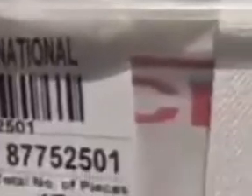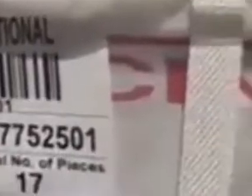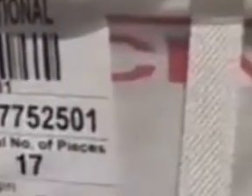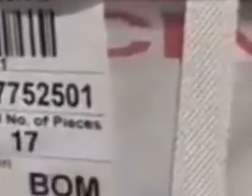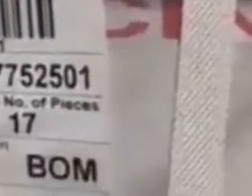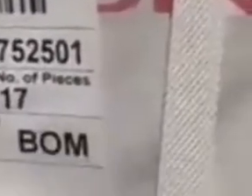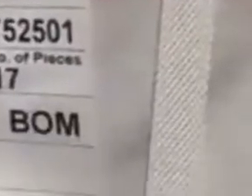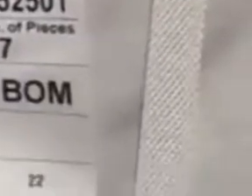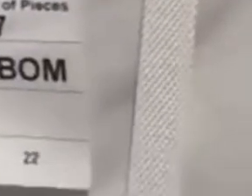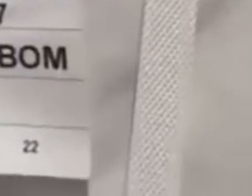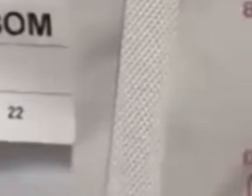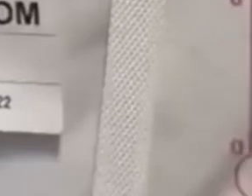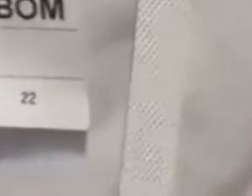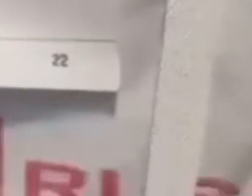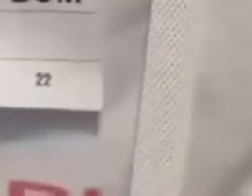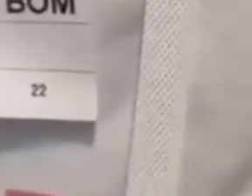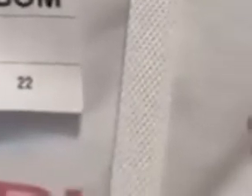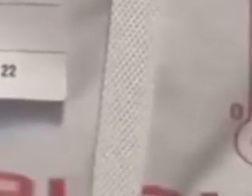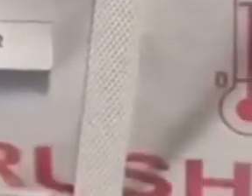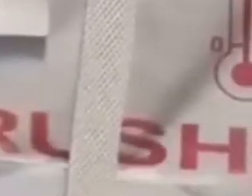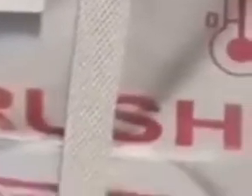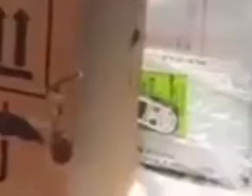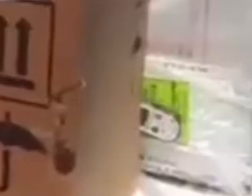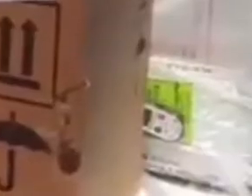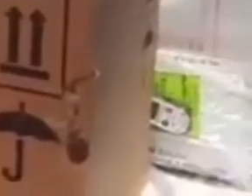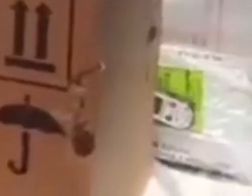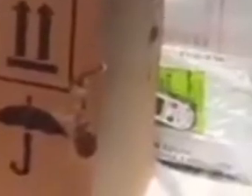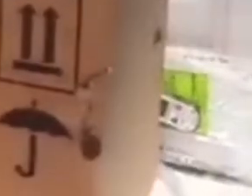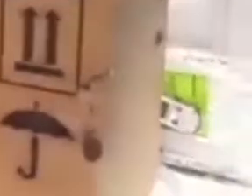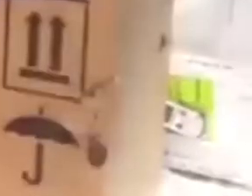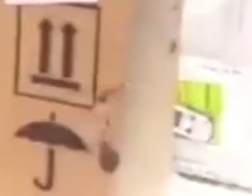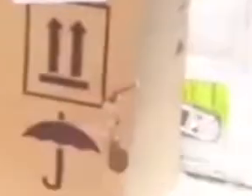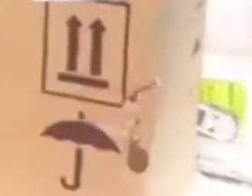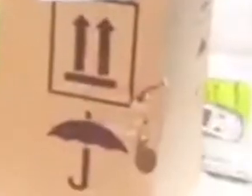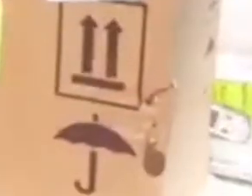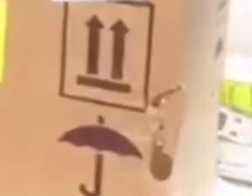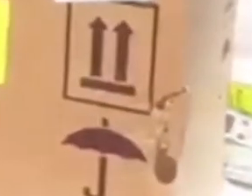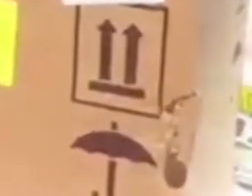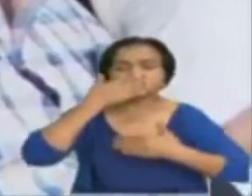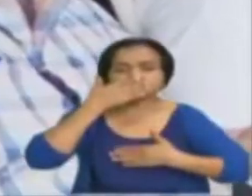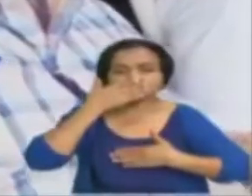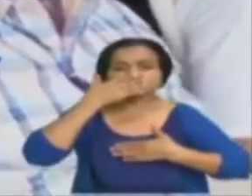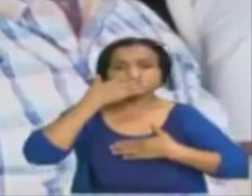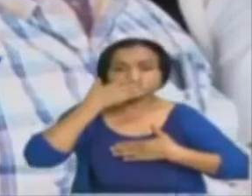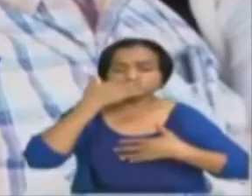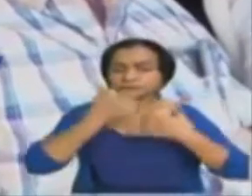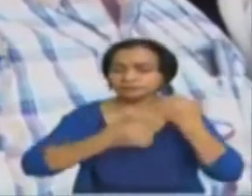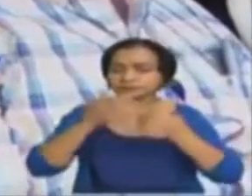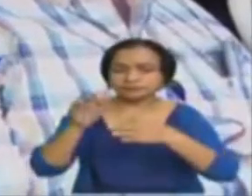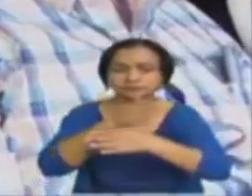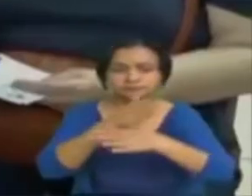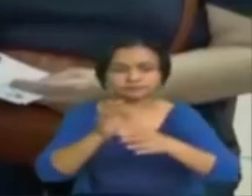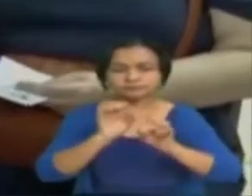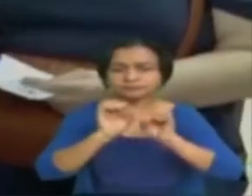protege al 100%, por lo que no se debe dejar de tomar las medidas necesarias para evitar más contagios. Como nos estamos